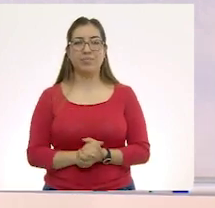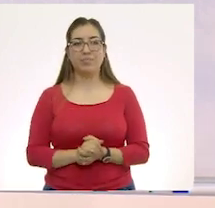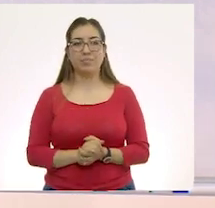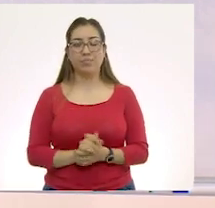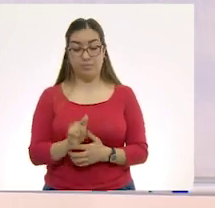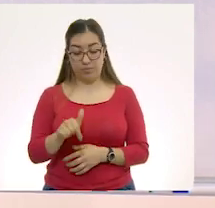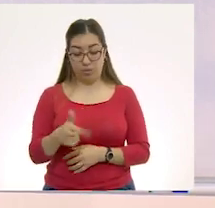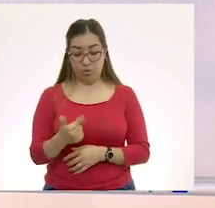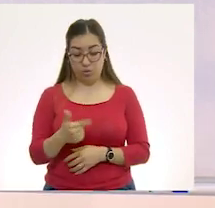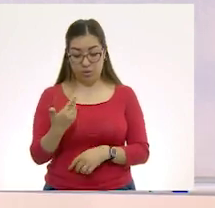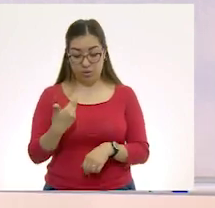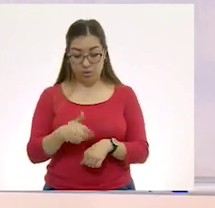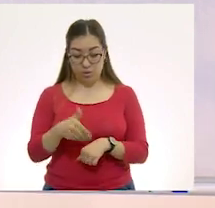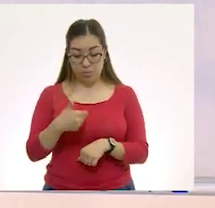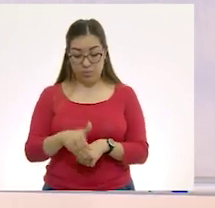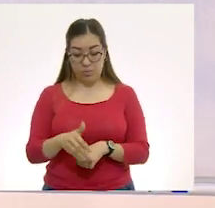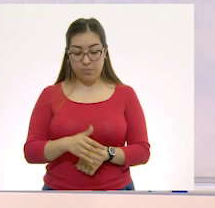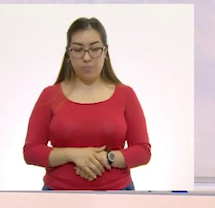número 12